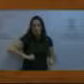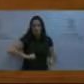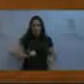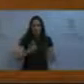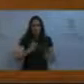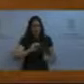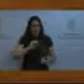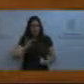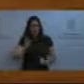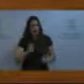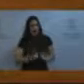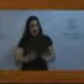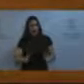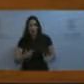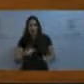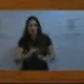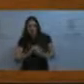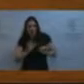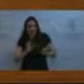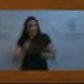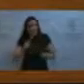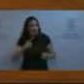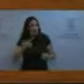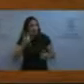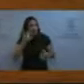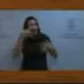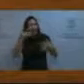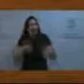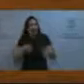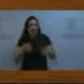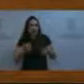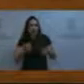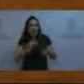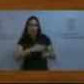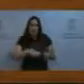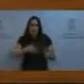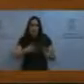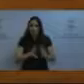tenemos claro, lo primero es garantizar el bienestar social y emocional de nuestros